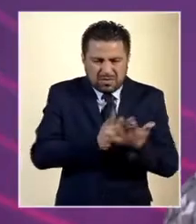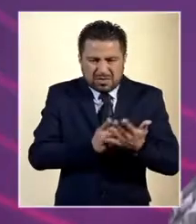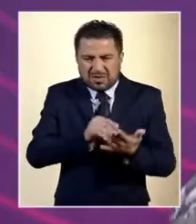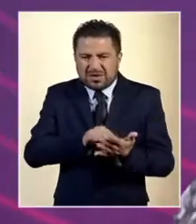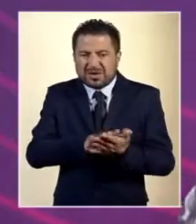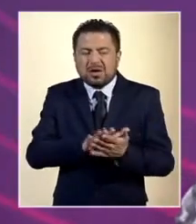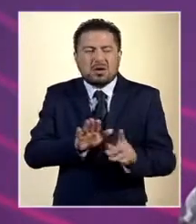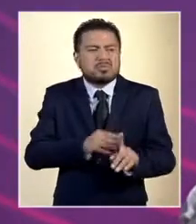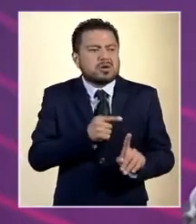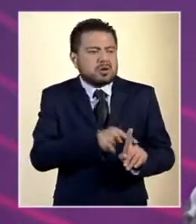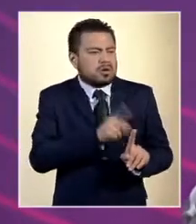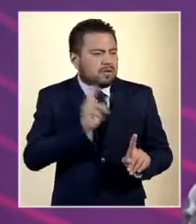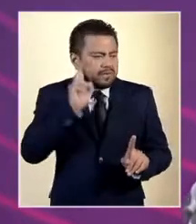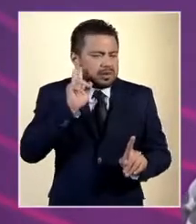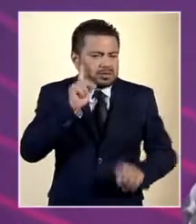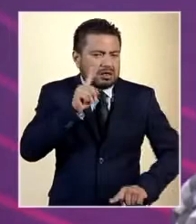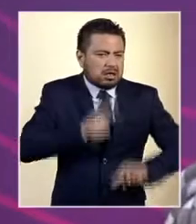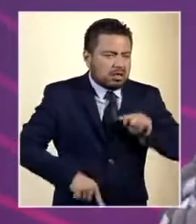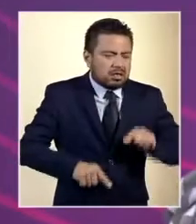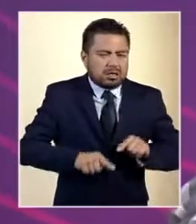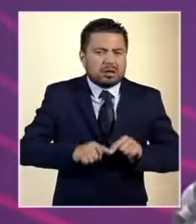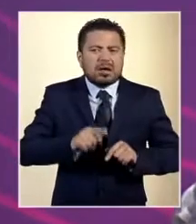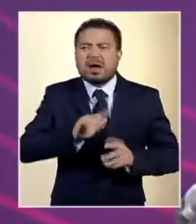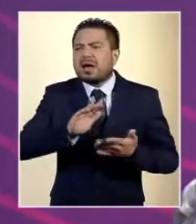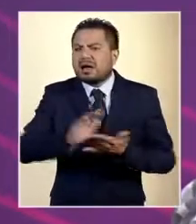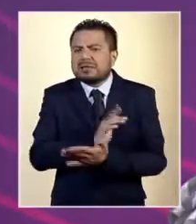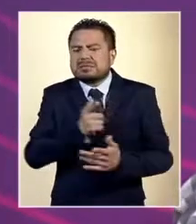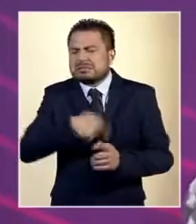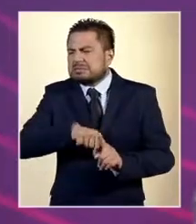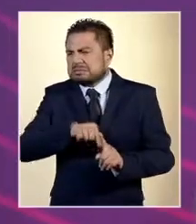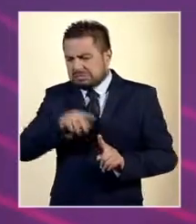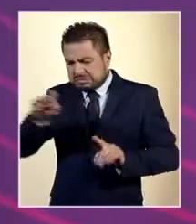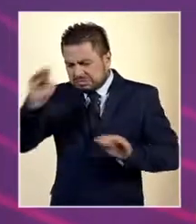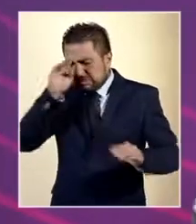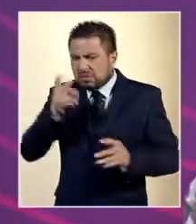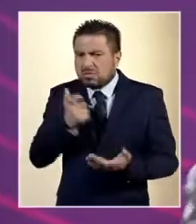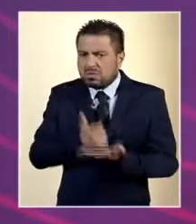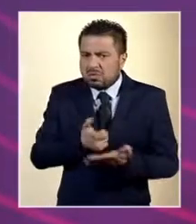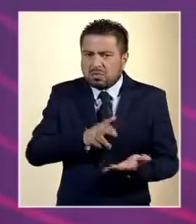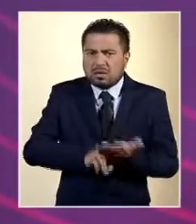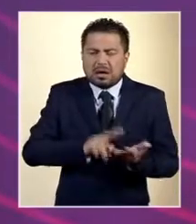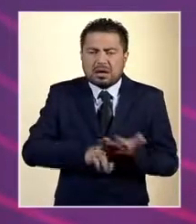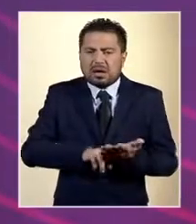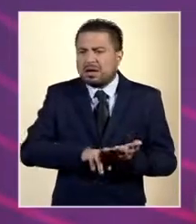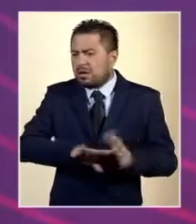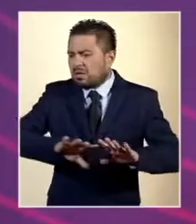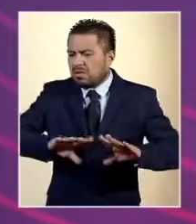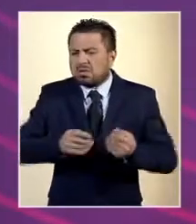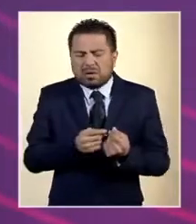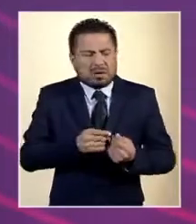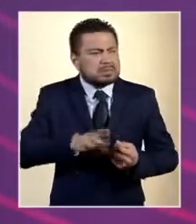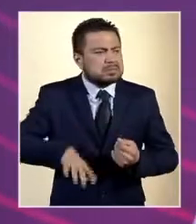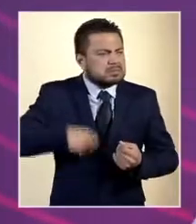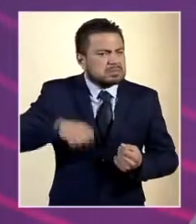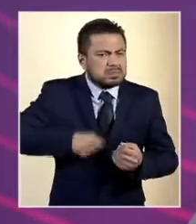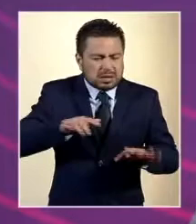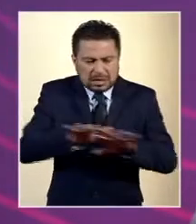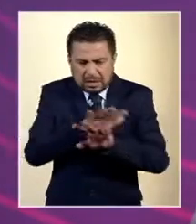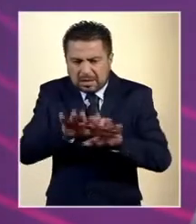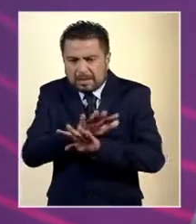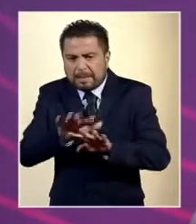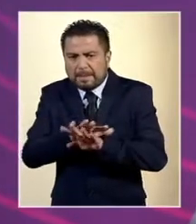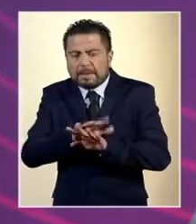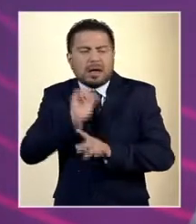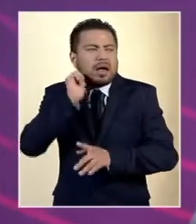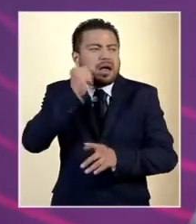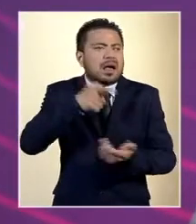con la condición de que dejen de consumir drogas. Pero además este aprendizaje que cuesta, no cuesta operarlo también, lo que implica muchos cambios,